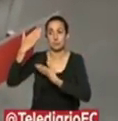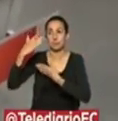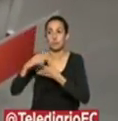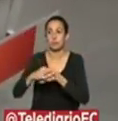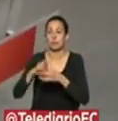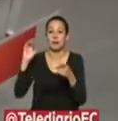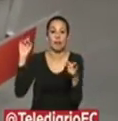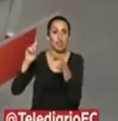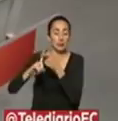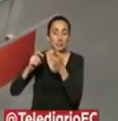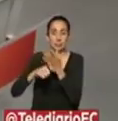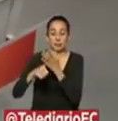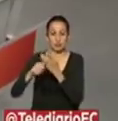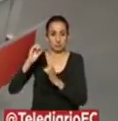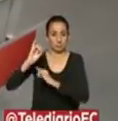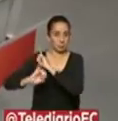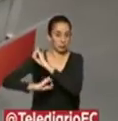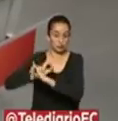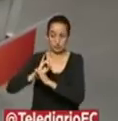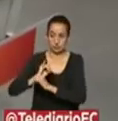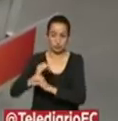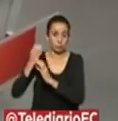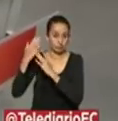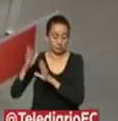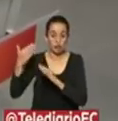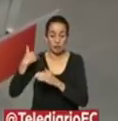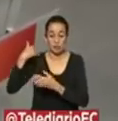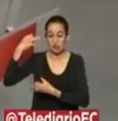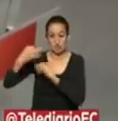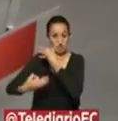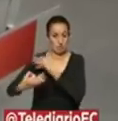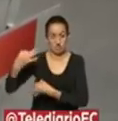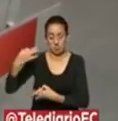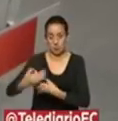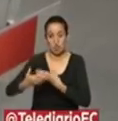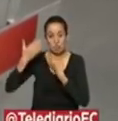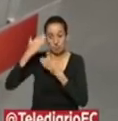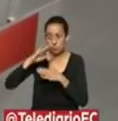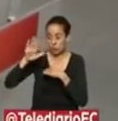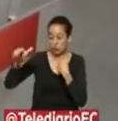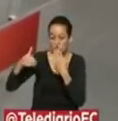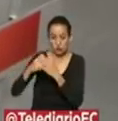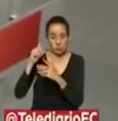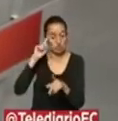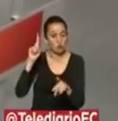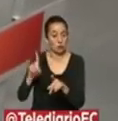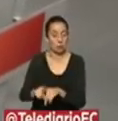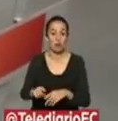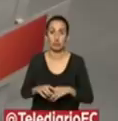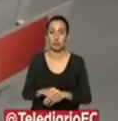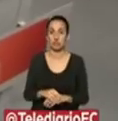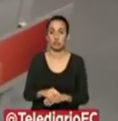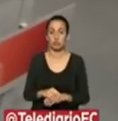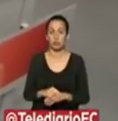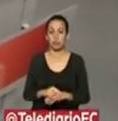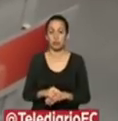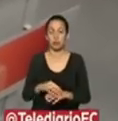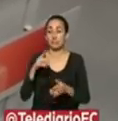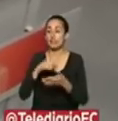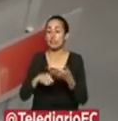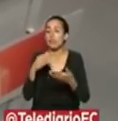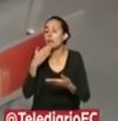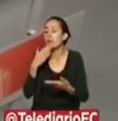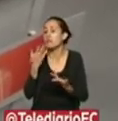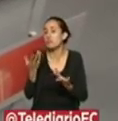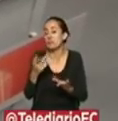ex canciller María Fernanda Espinosa, quien actualmente es presidenta de la Asamblea de la Organización de Naciones Unidas. ¿Qué se espera de